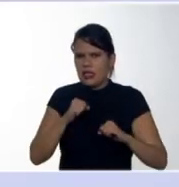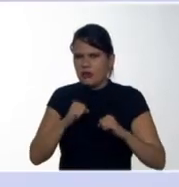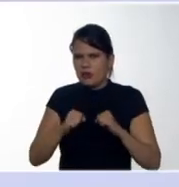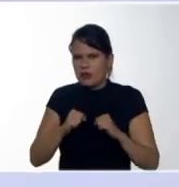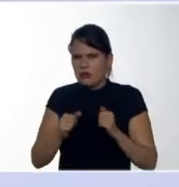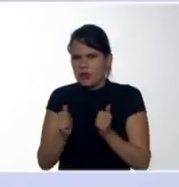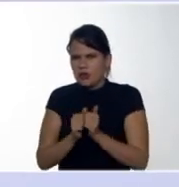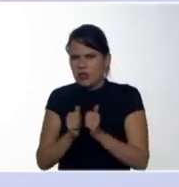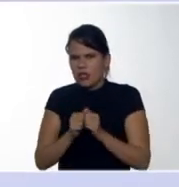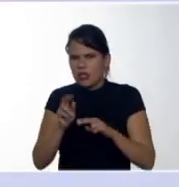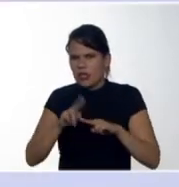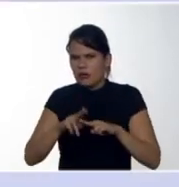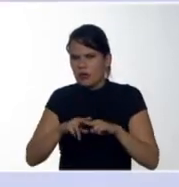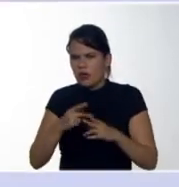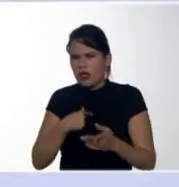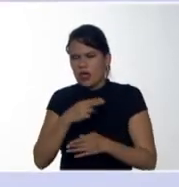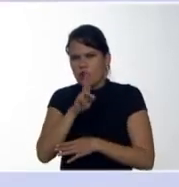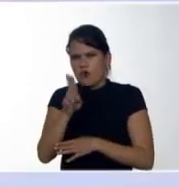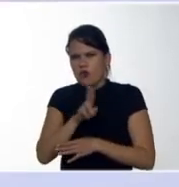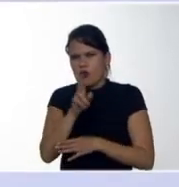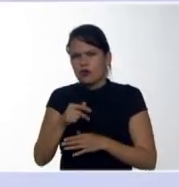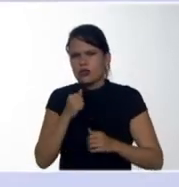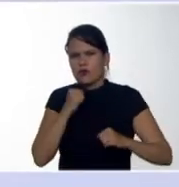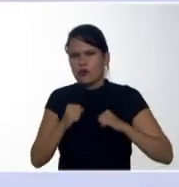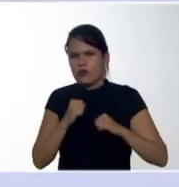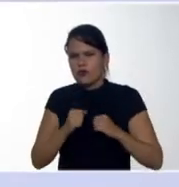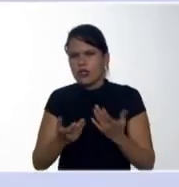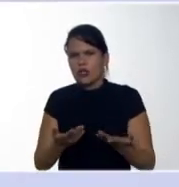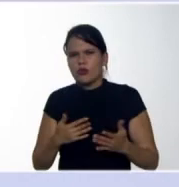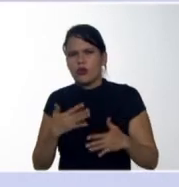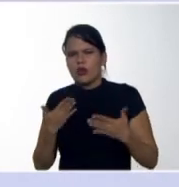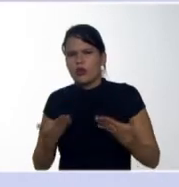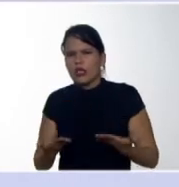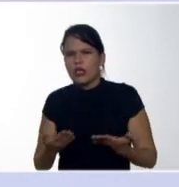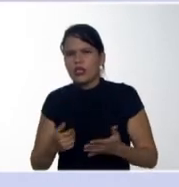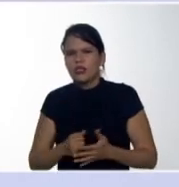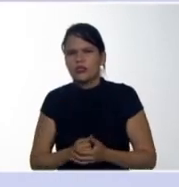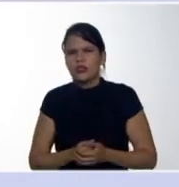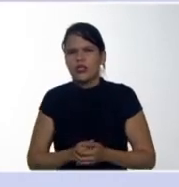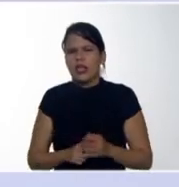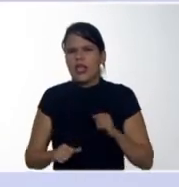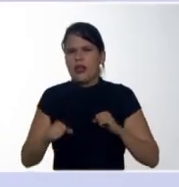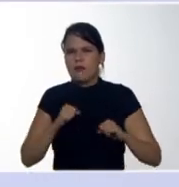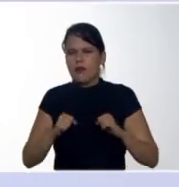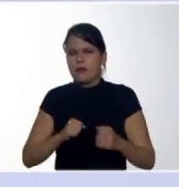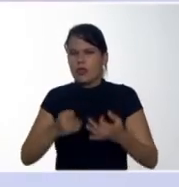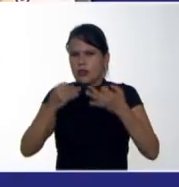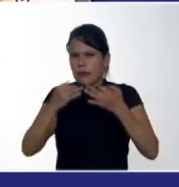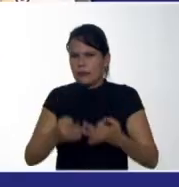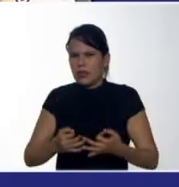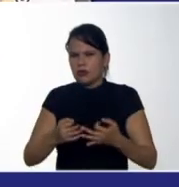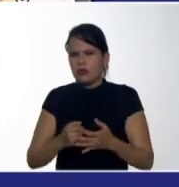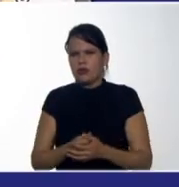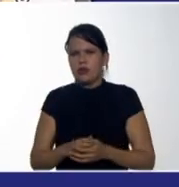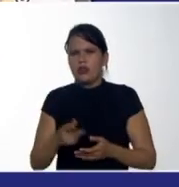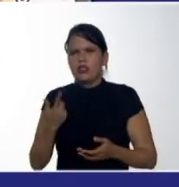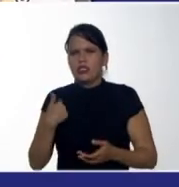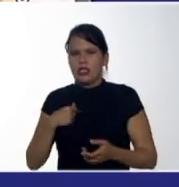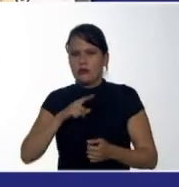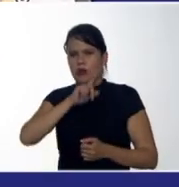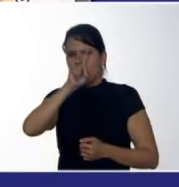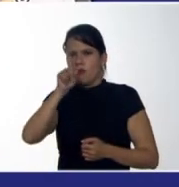un movimiento similar a lo que es el movimiento perpetuo. Tenemos el